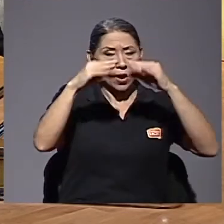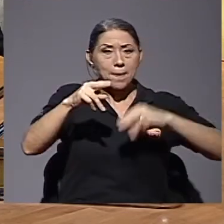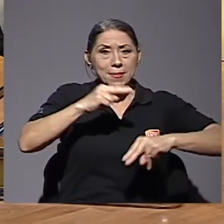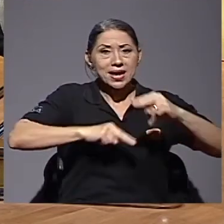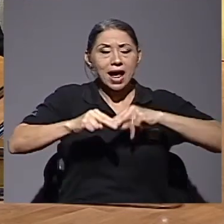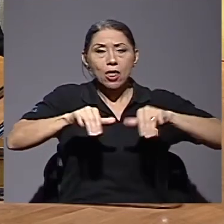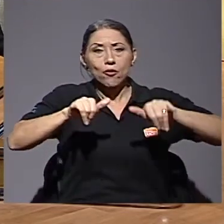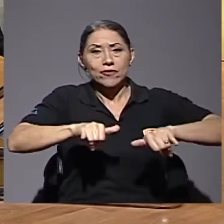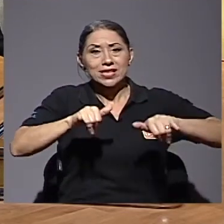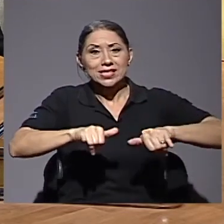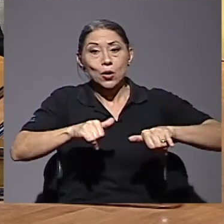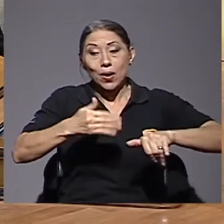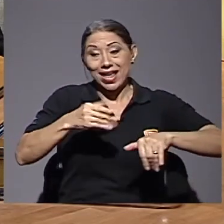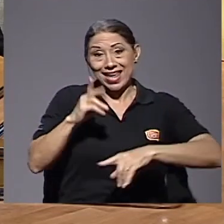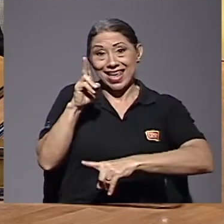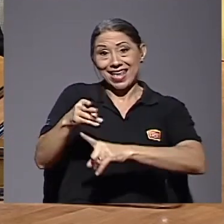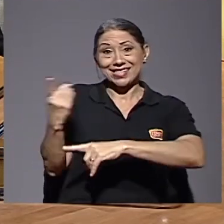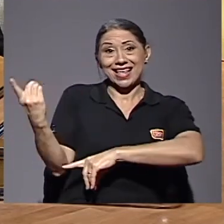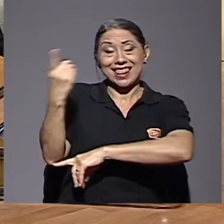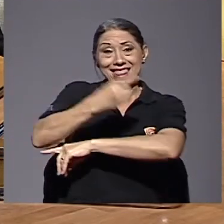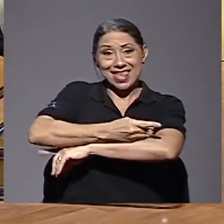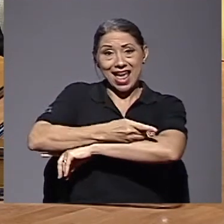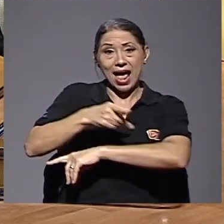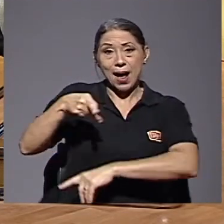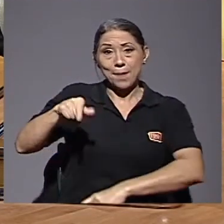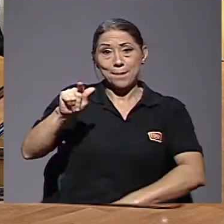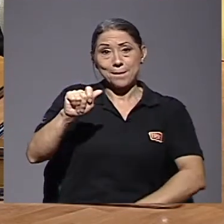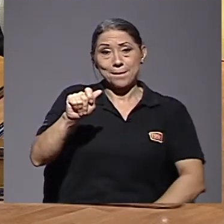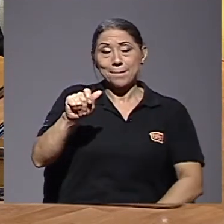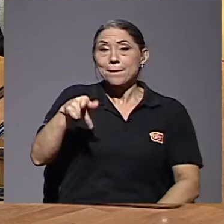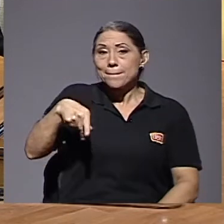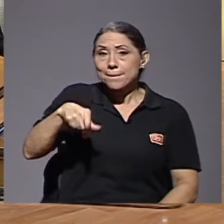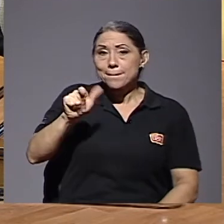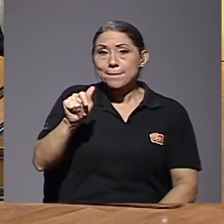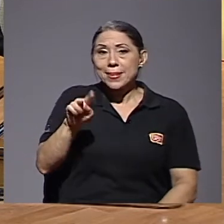Platts, en ese día, en su reporte, creo